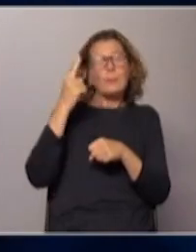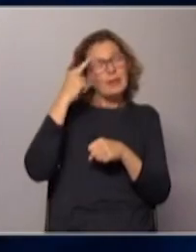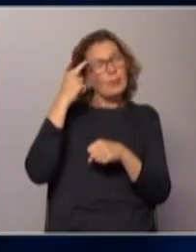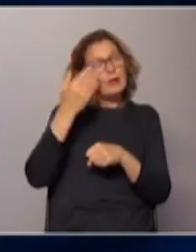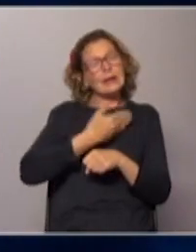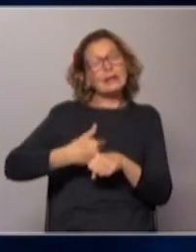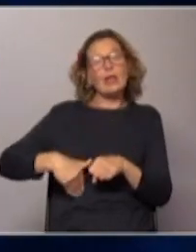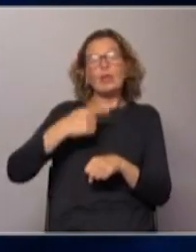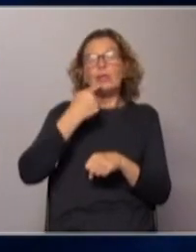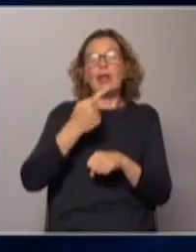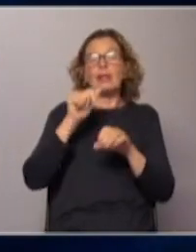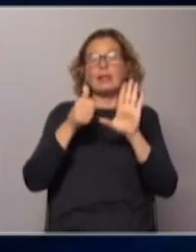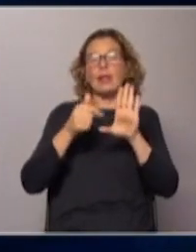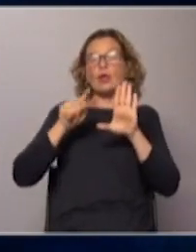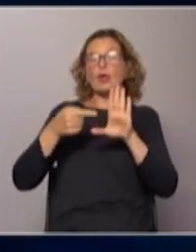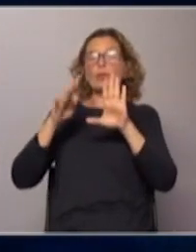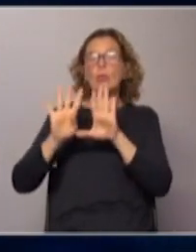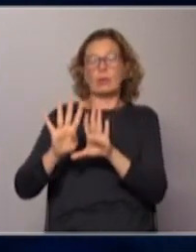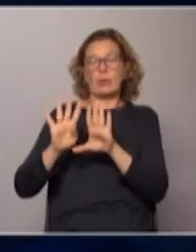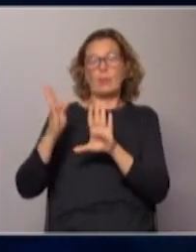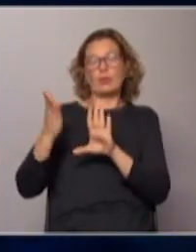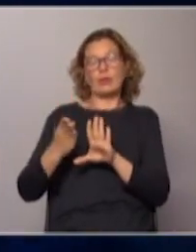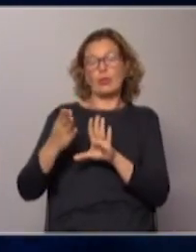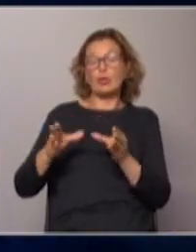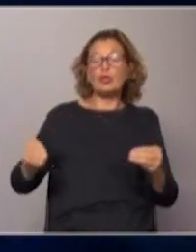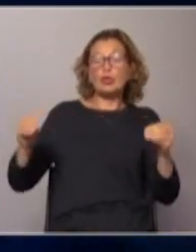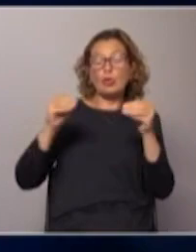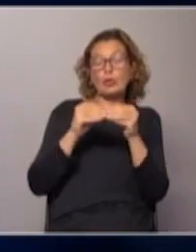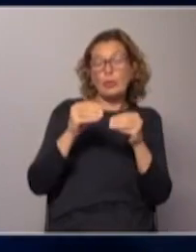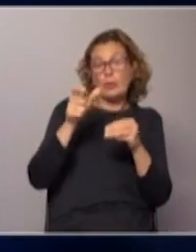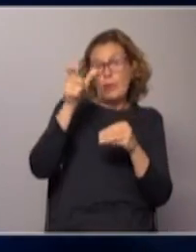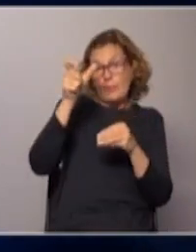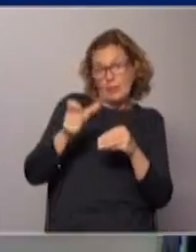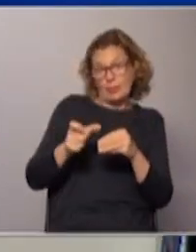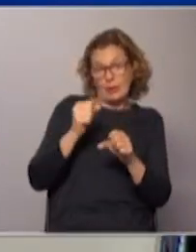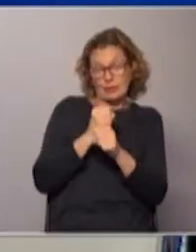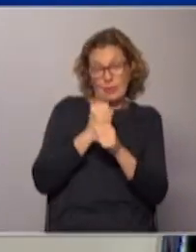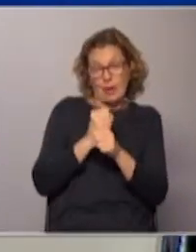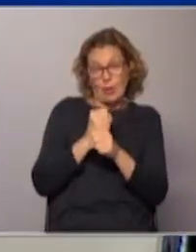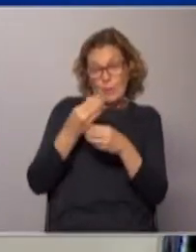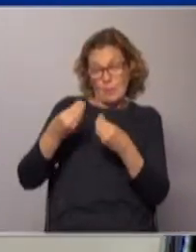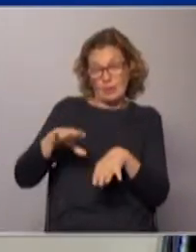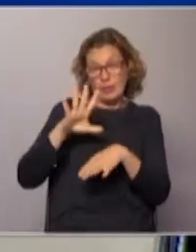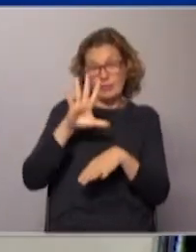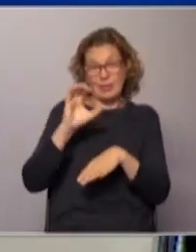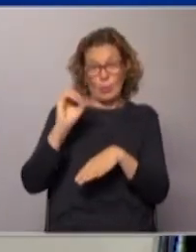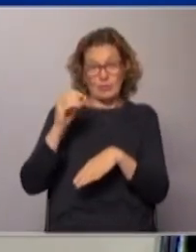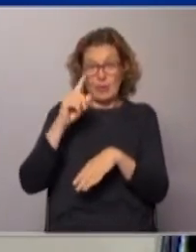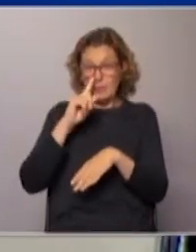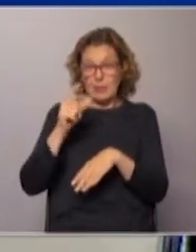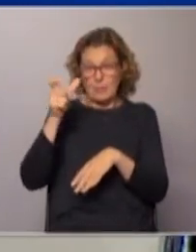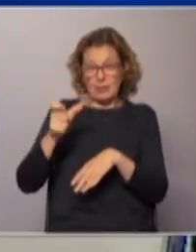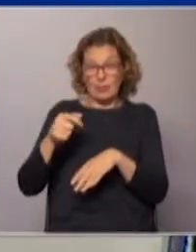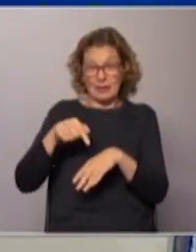el 9 pues han tomado un poquito menos todo eso significa para un trabajador perdió tres órganos cincuenta mil pesos este primer año